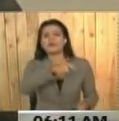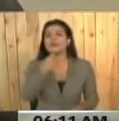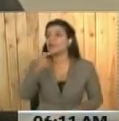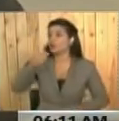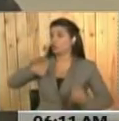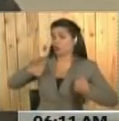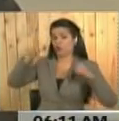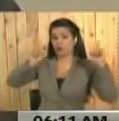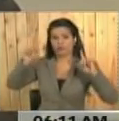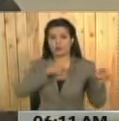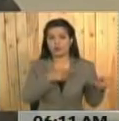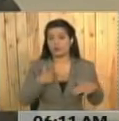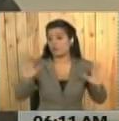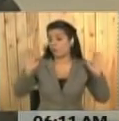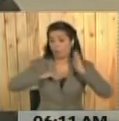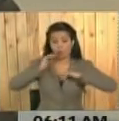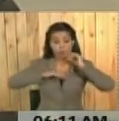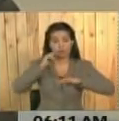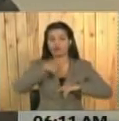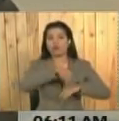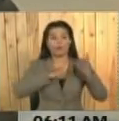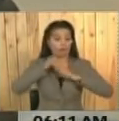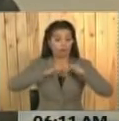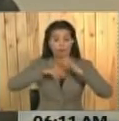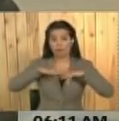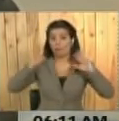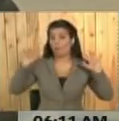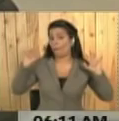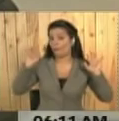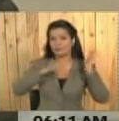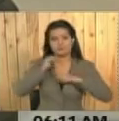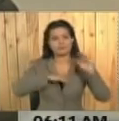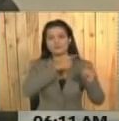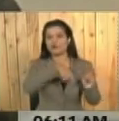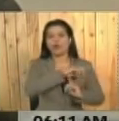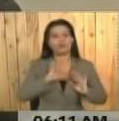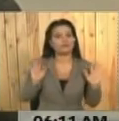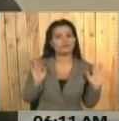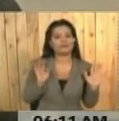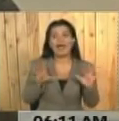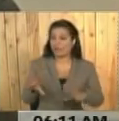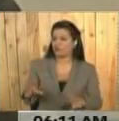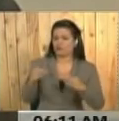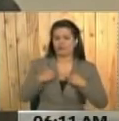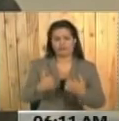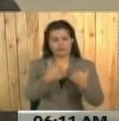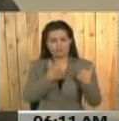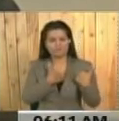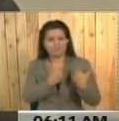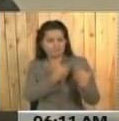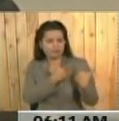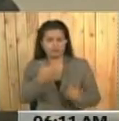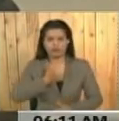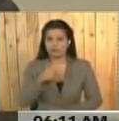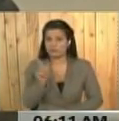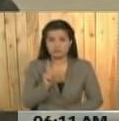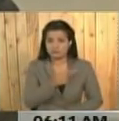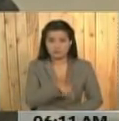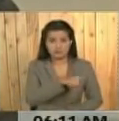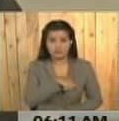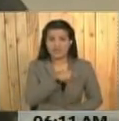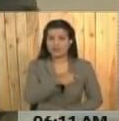individuales jamás ocurrido en la m no vas a conseguir a nadie que asuma responsabilidades pero en el caso actual menos aún Todos quieren